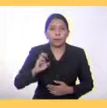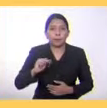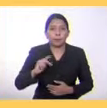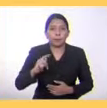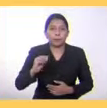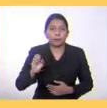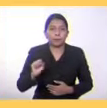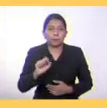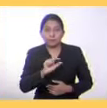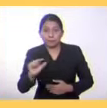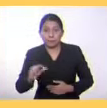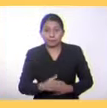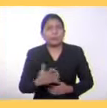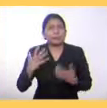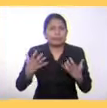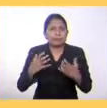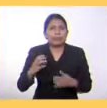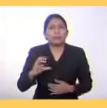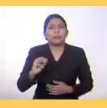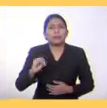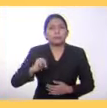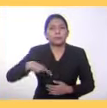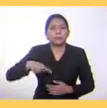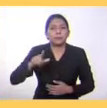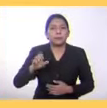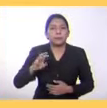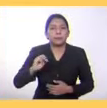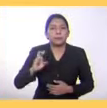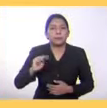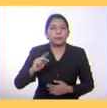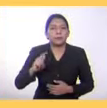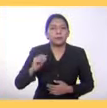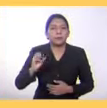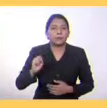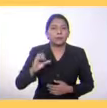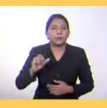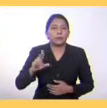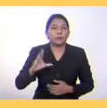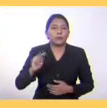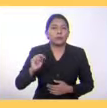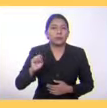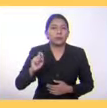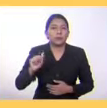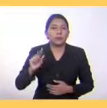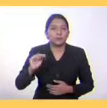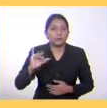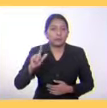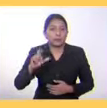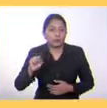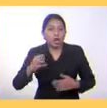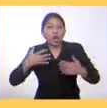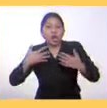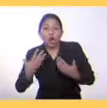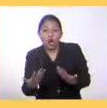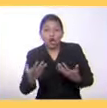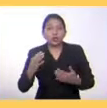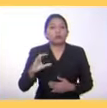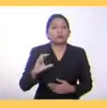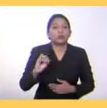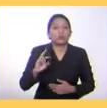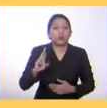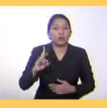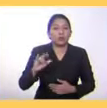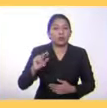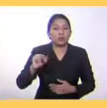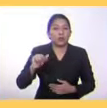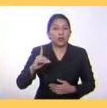Abundan los complementos circunstanciales y las oraciones subordinadas adverbiales, que señalan las circunstancias en las que se producen los